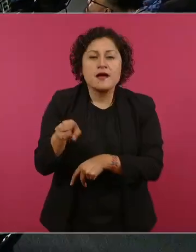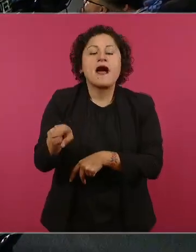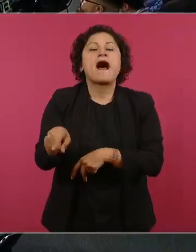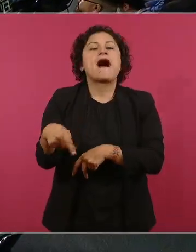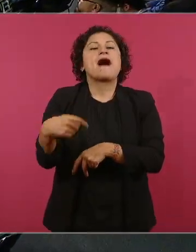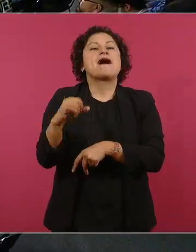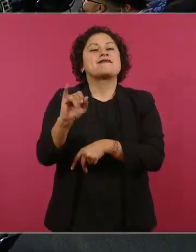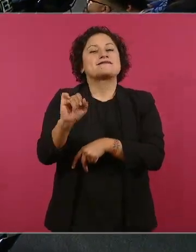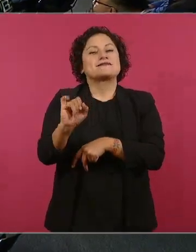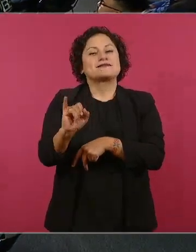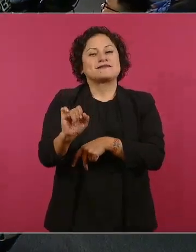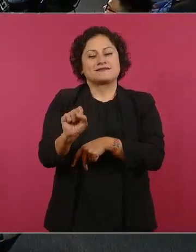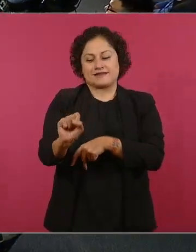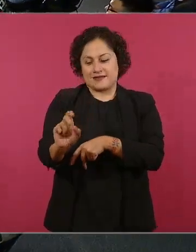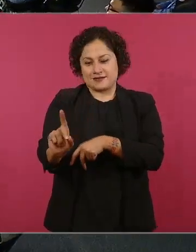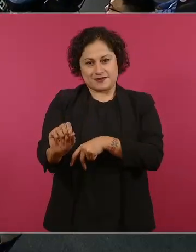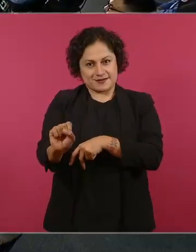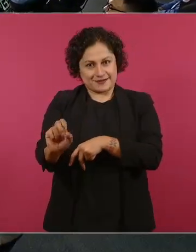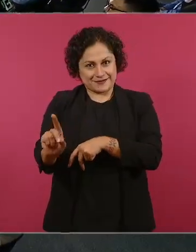¿sí?